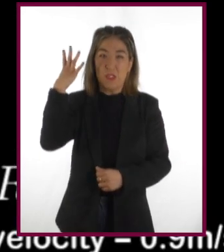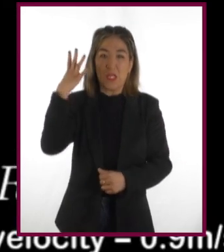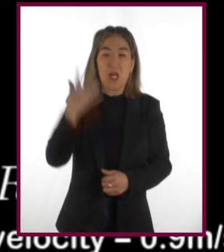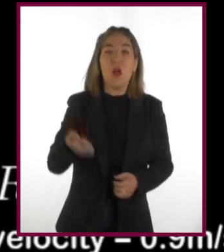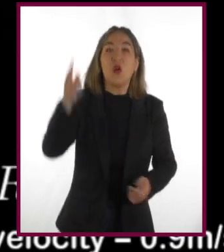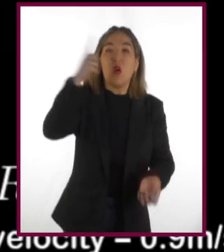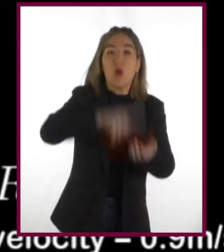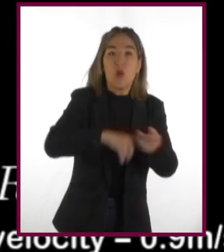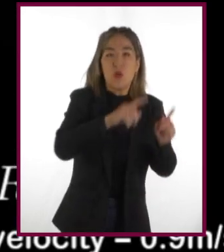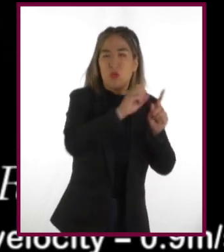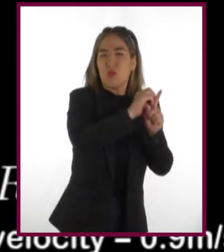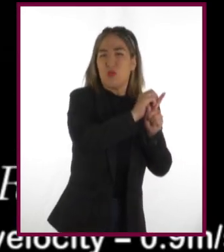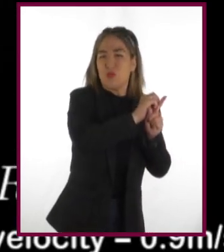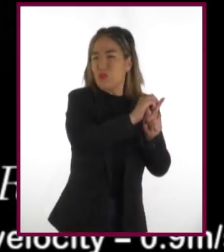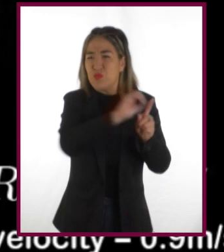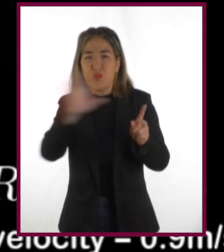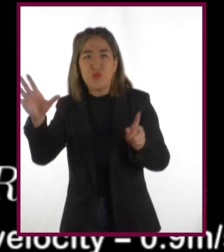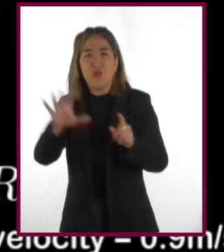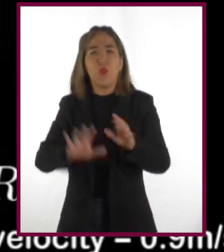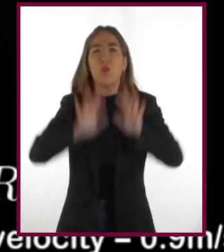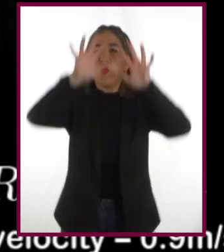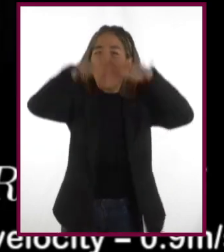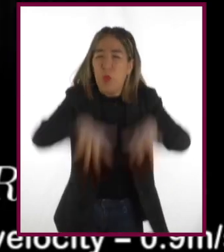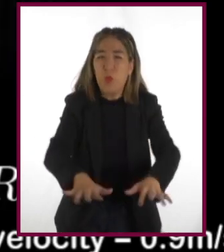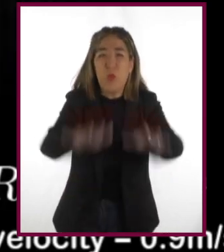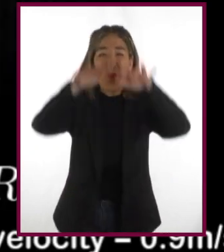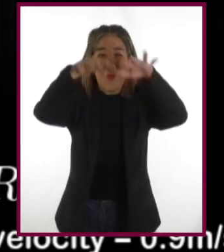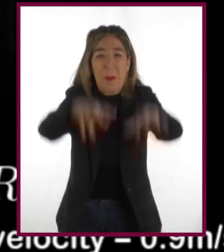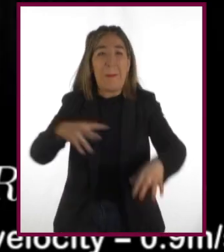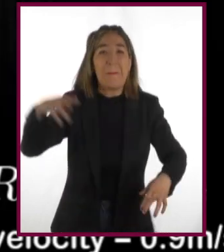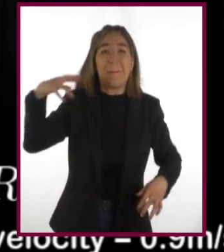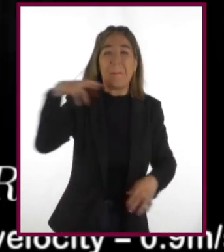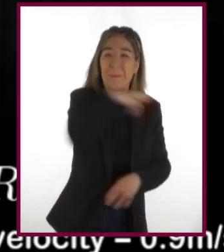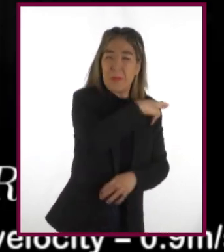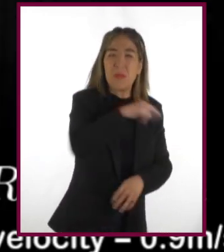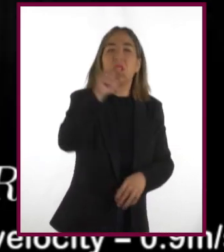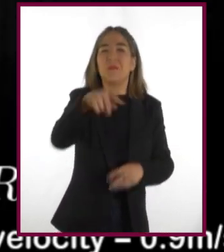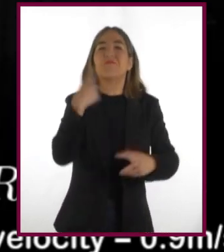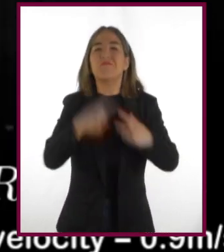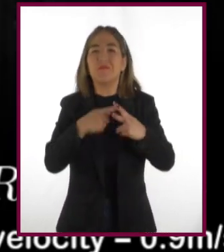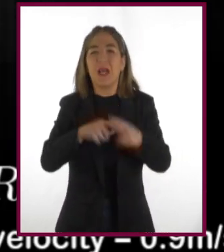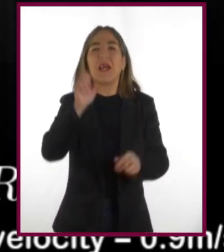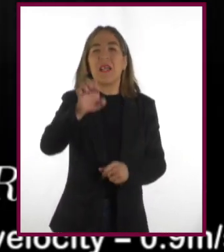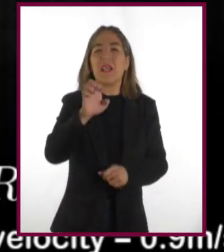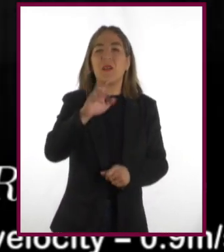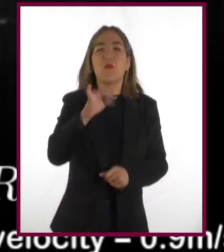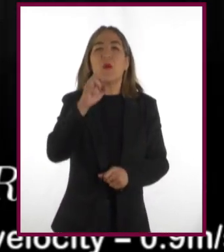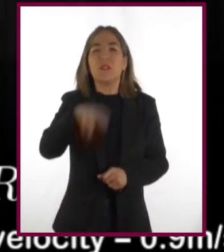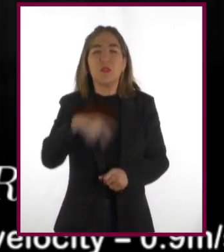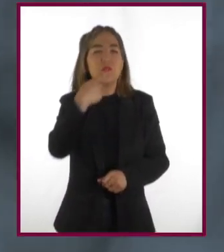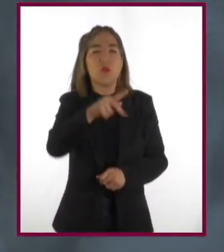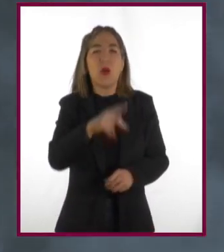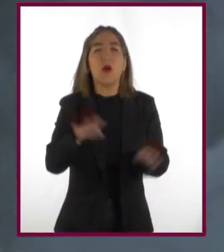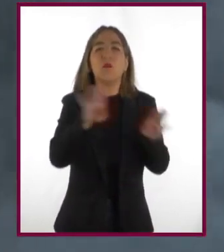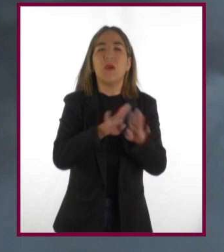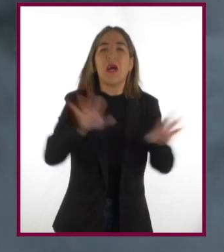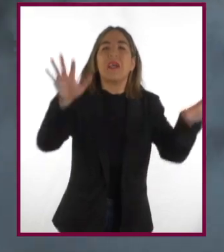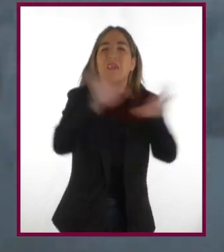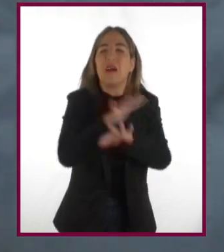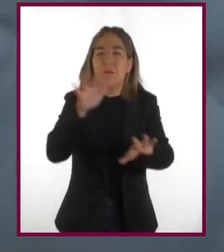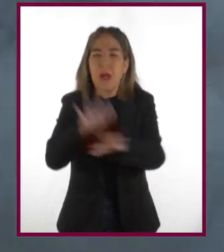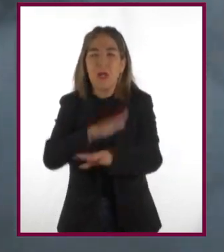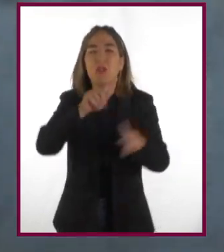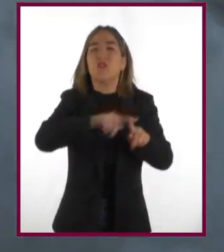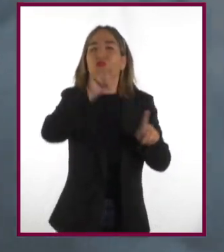velocidad, tienen también una componente fluctuante, entonces una componente casual,